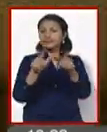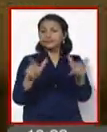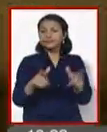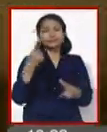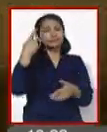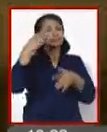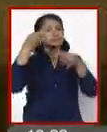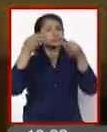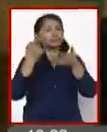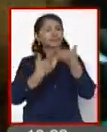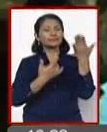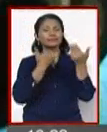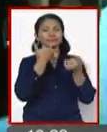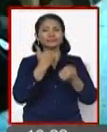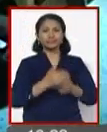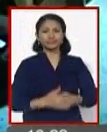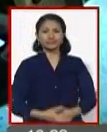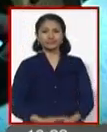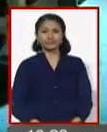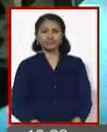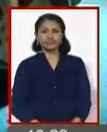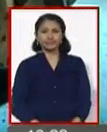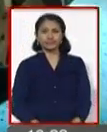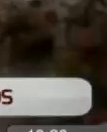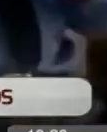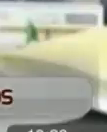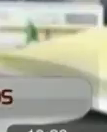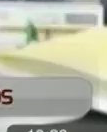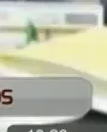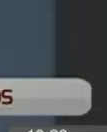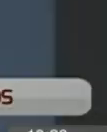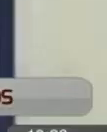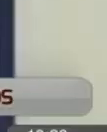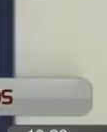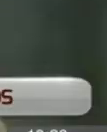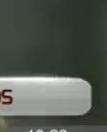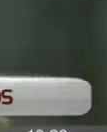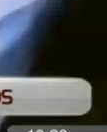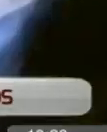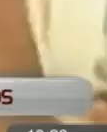zona para determinar qué habría ocurrido exactamente.